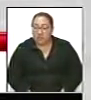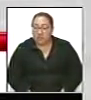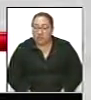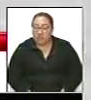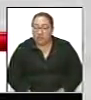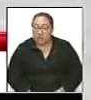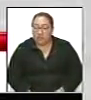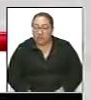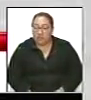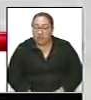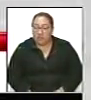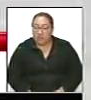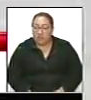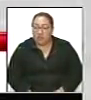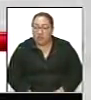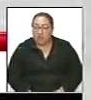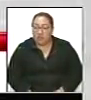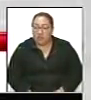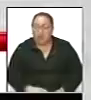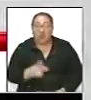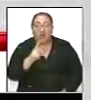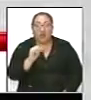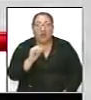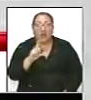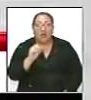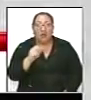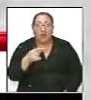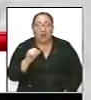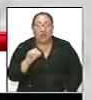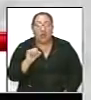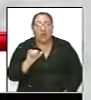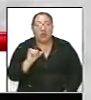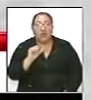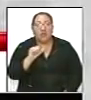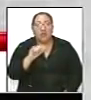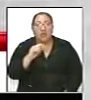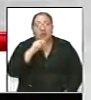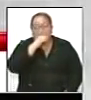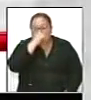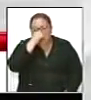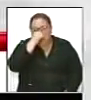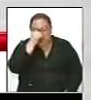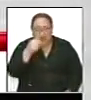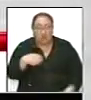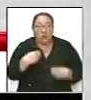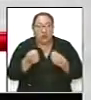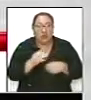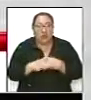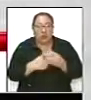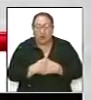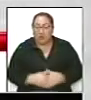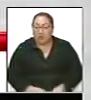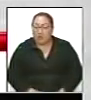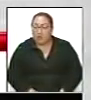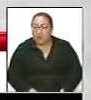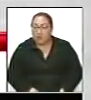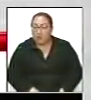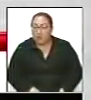la DILOGE y el CINTE, dice la acusación, regularizaron este abastecimiento a